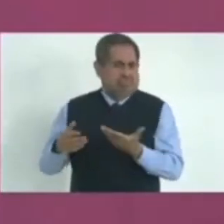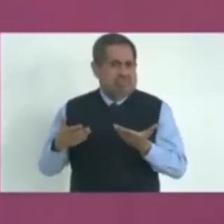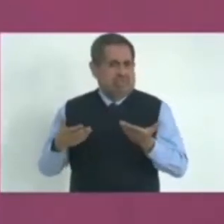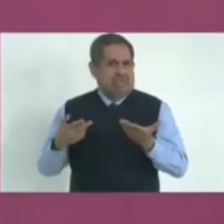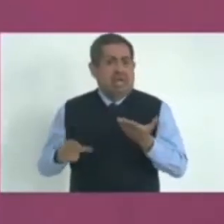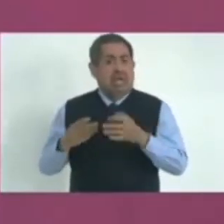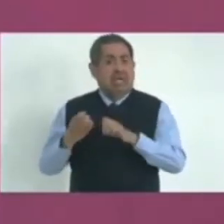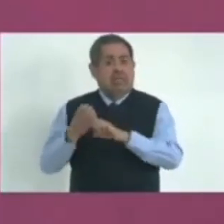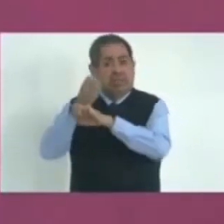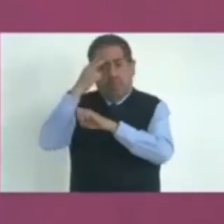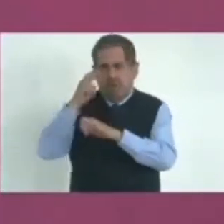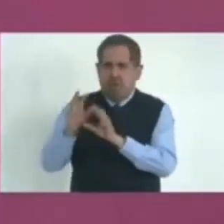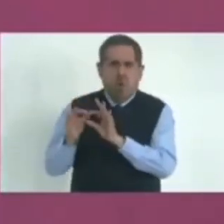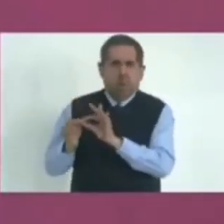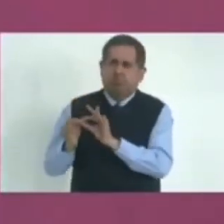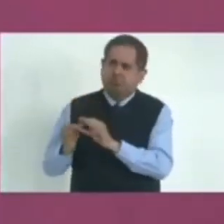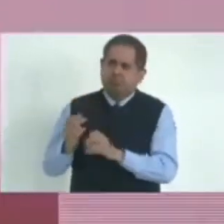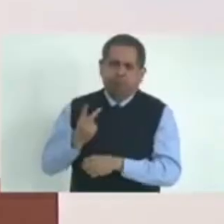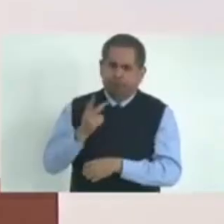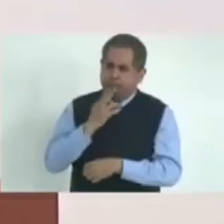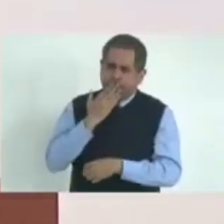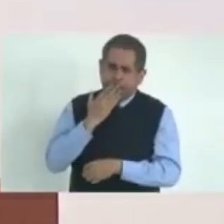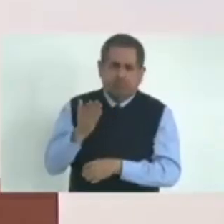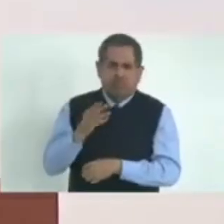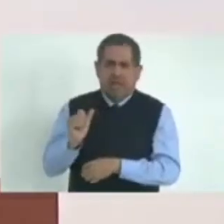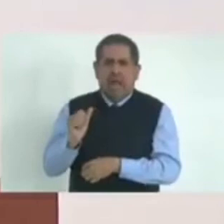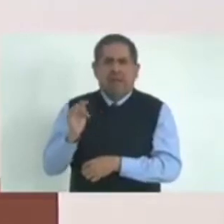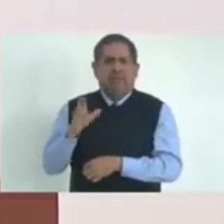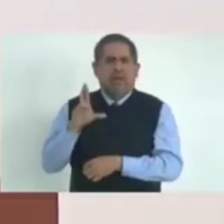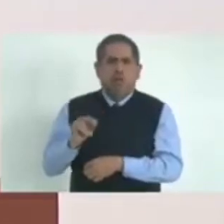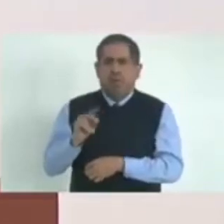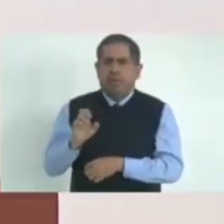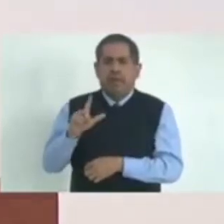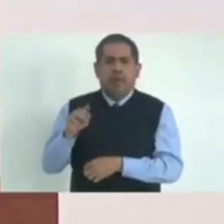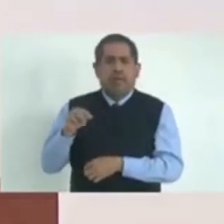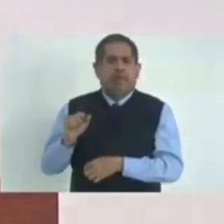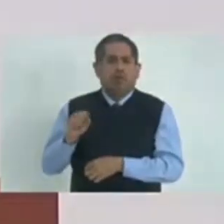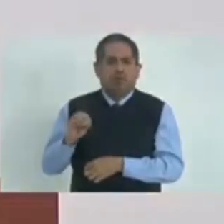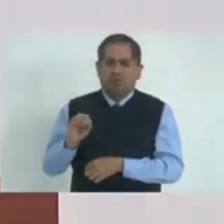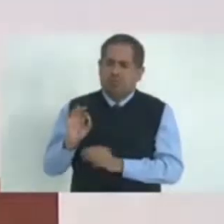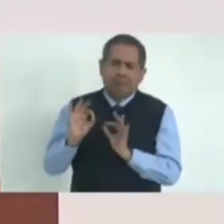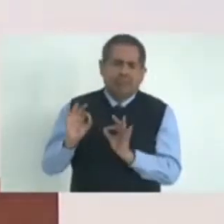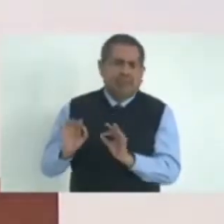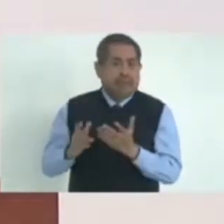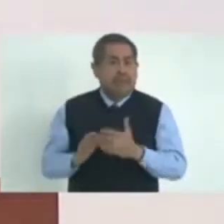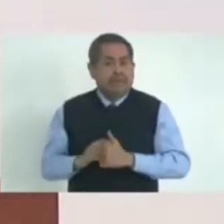el estado de mexico con alfredo del más